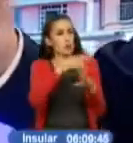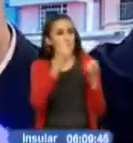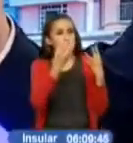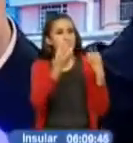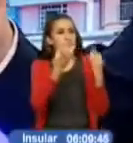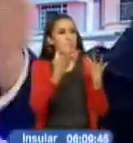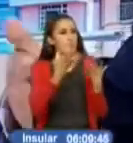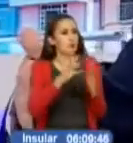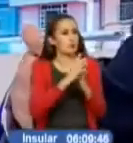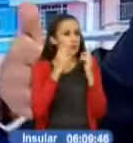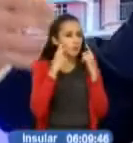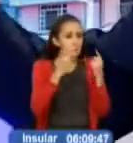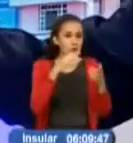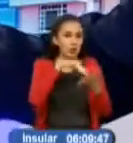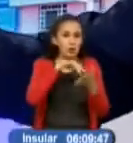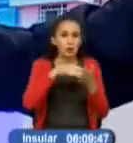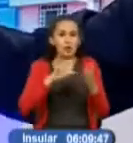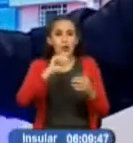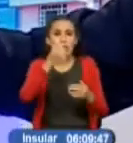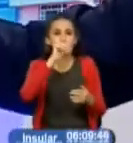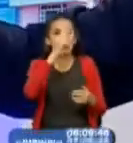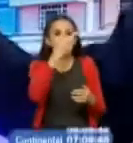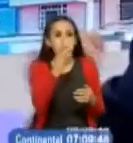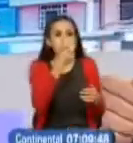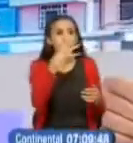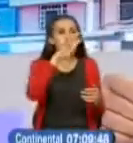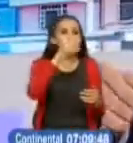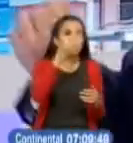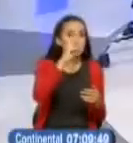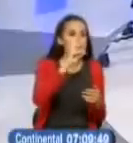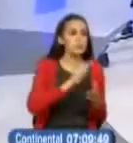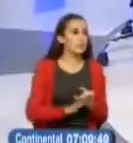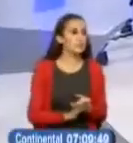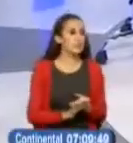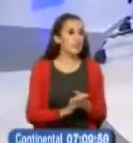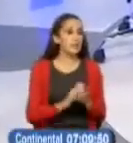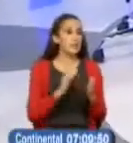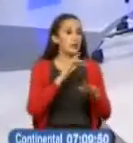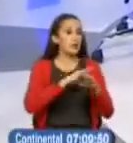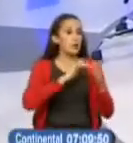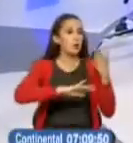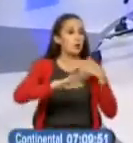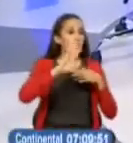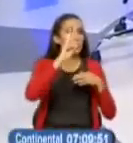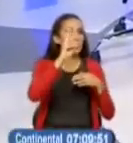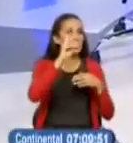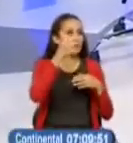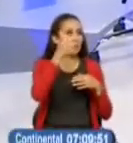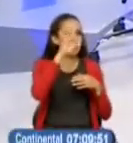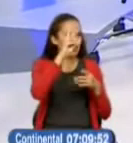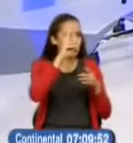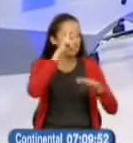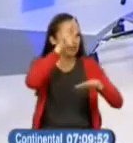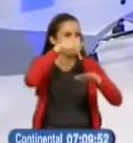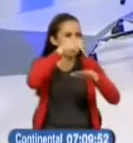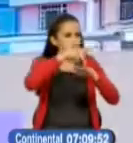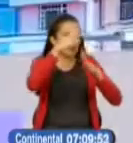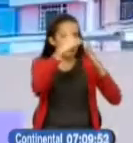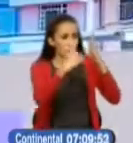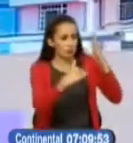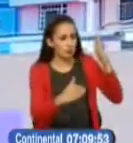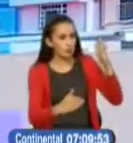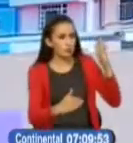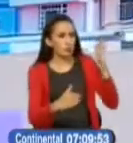evidentemente ahí habían chicos que postulaban 10, 12, 14, 16 opciones. Le tocaba la 16 muy distante de su vocación inicial.